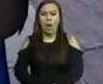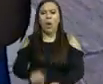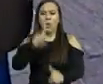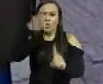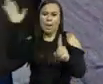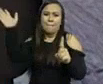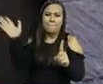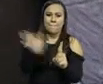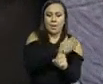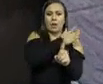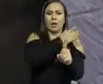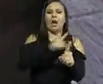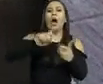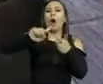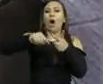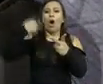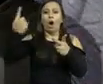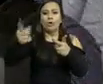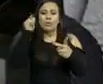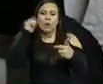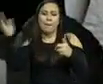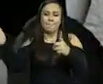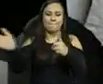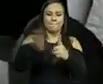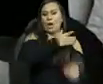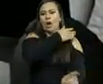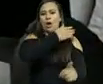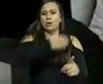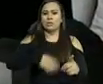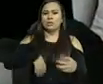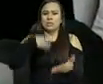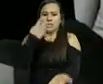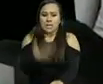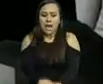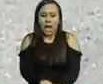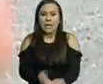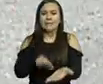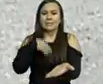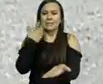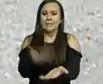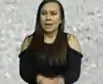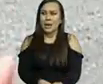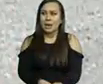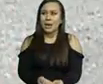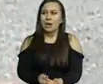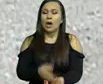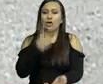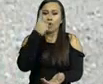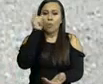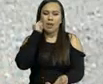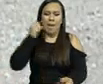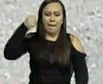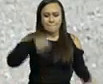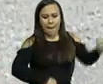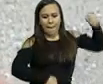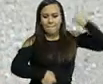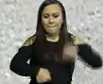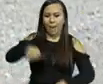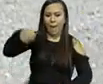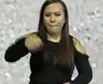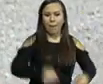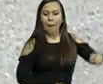da una cachetada y después la otra le pone el pie y se cae a lo que se cae le caen dos chicas encima a pegarle